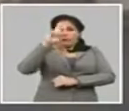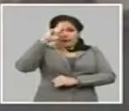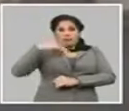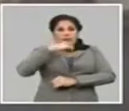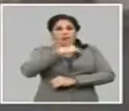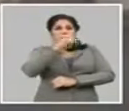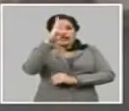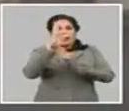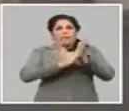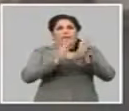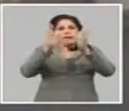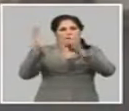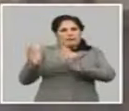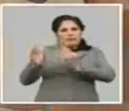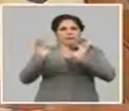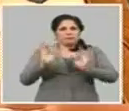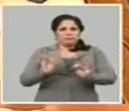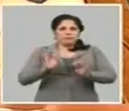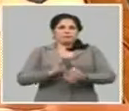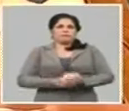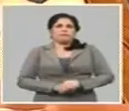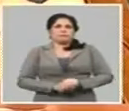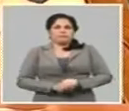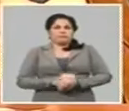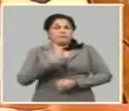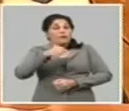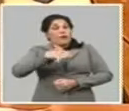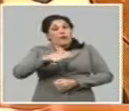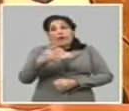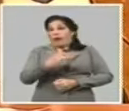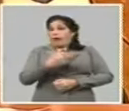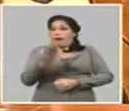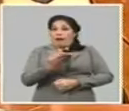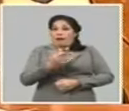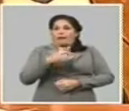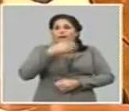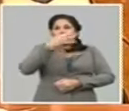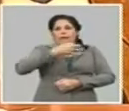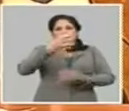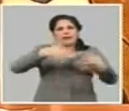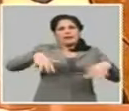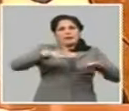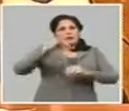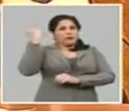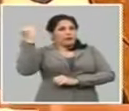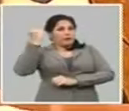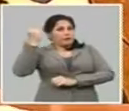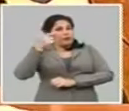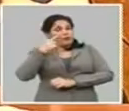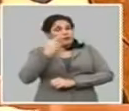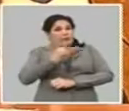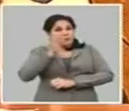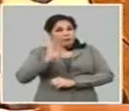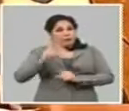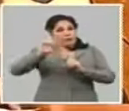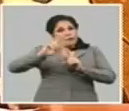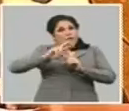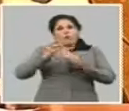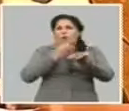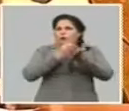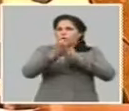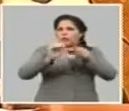tres meses más pero rápido repaso a la situación internacional como han visto continúa las